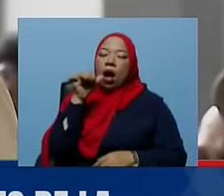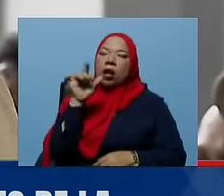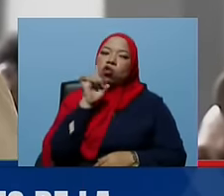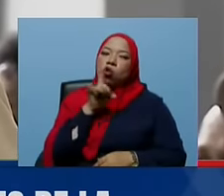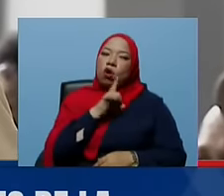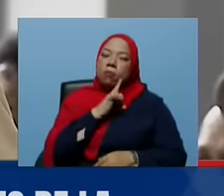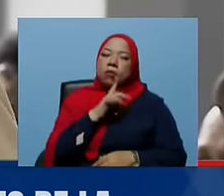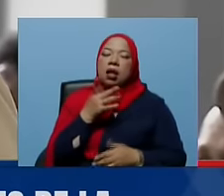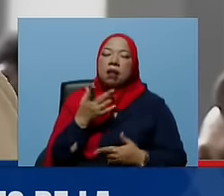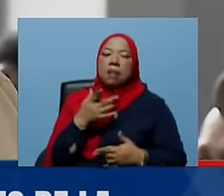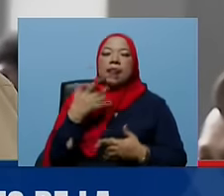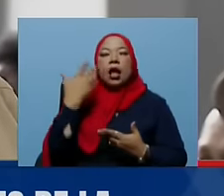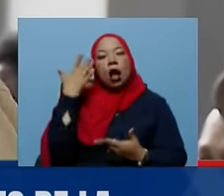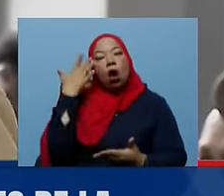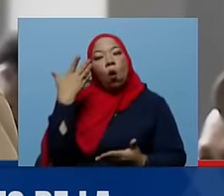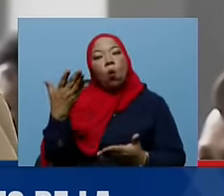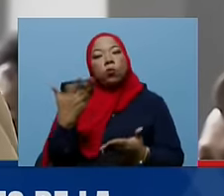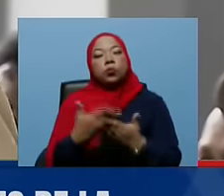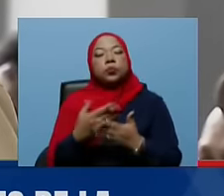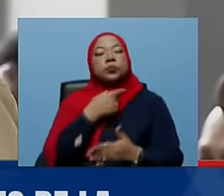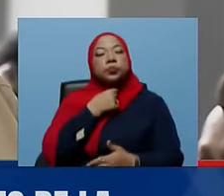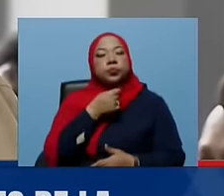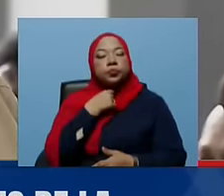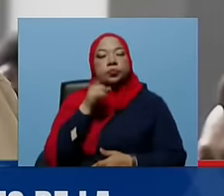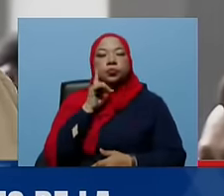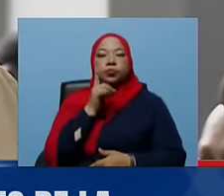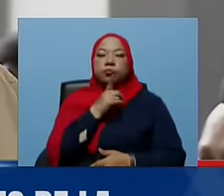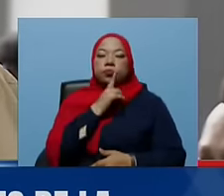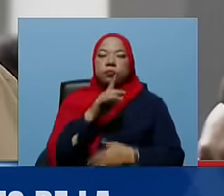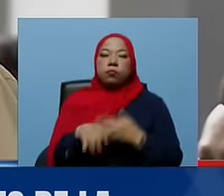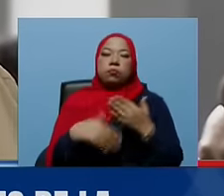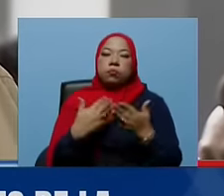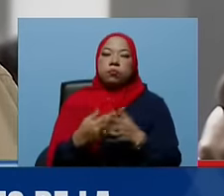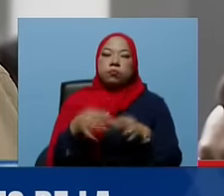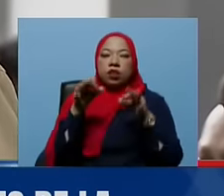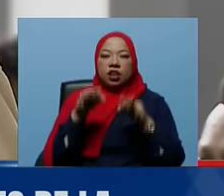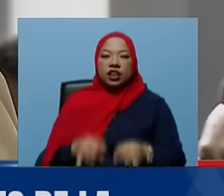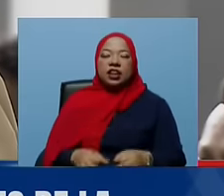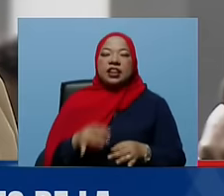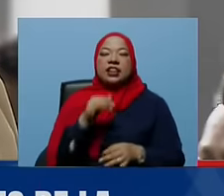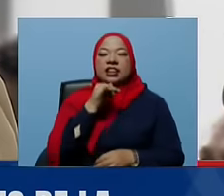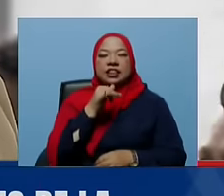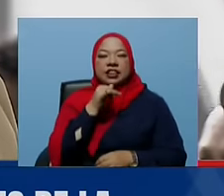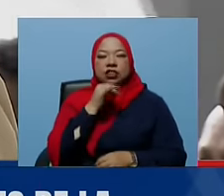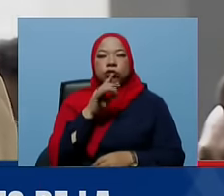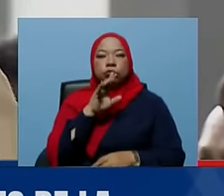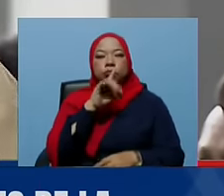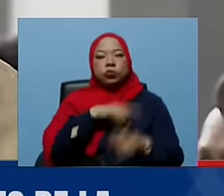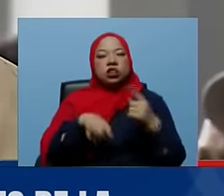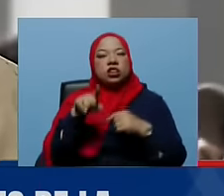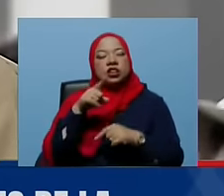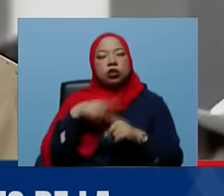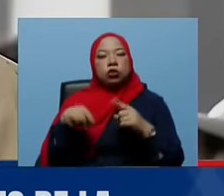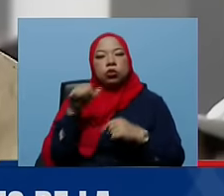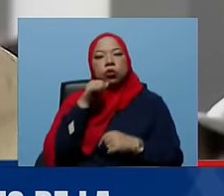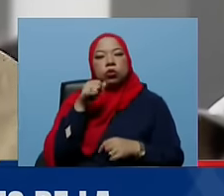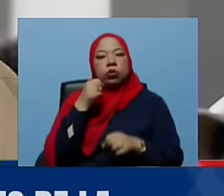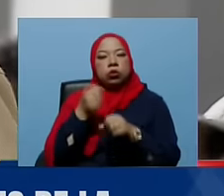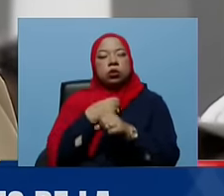presidente, nuevamente saludarlo. En nombre de todos los cultores del país. Muy